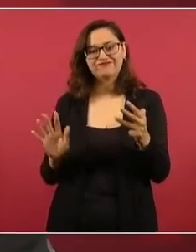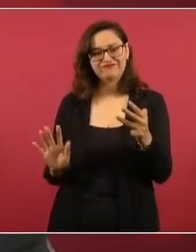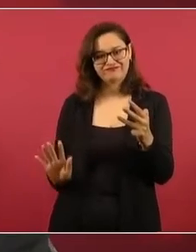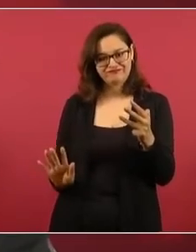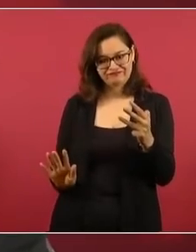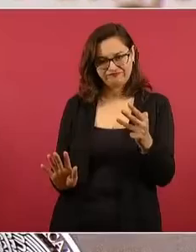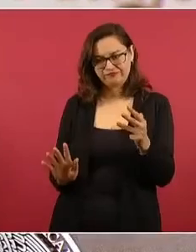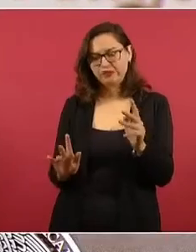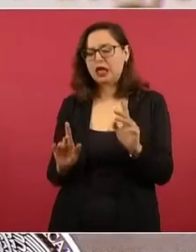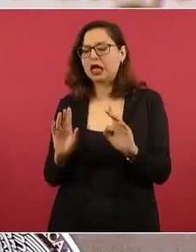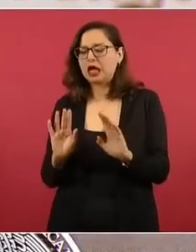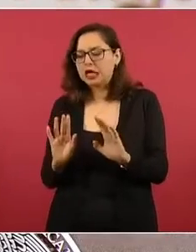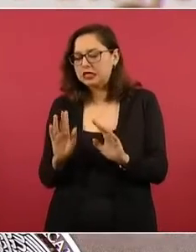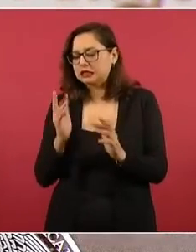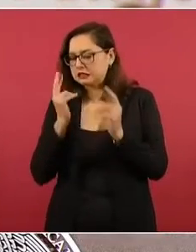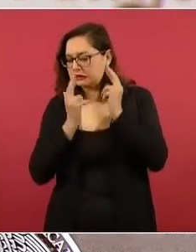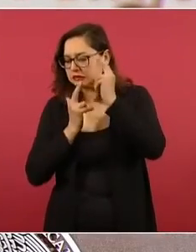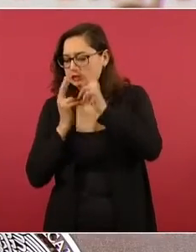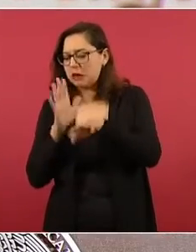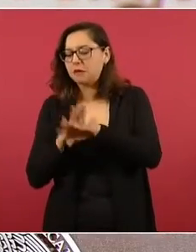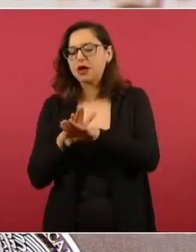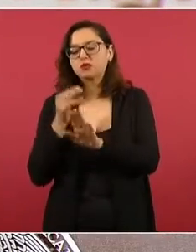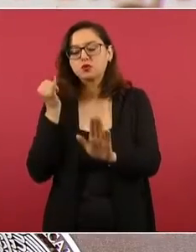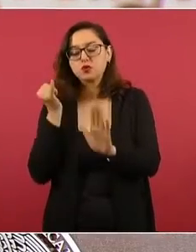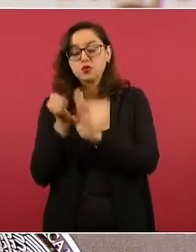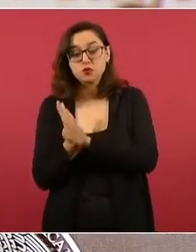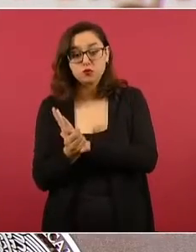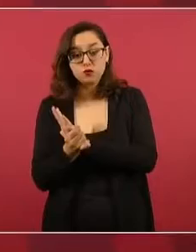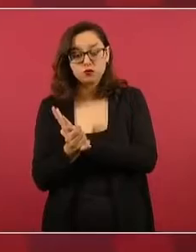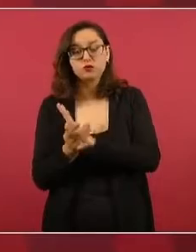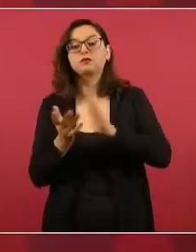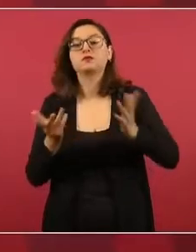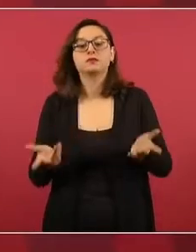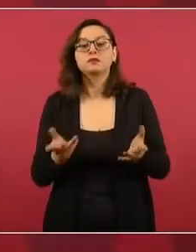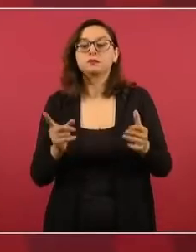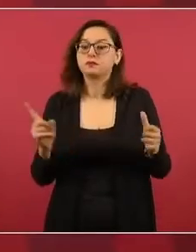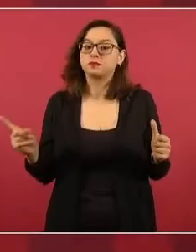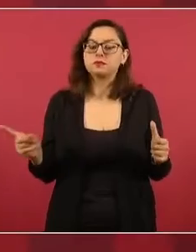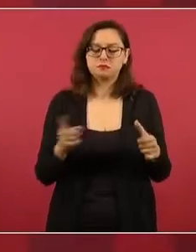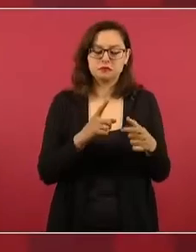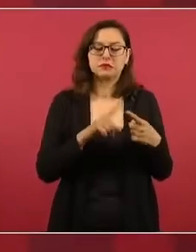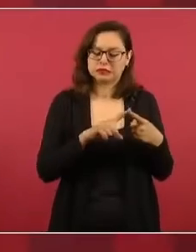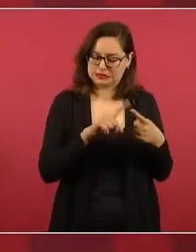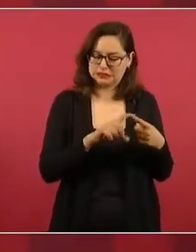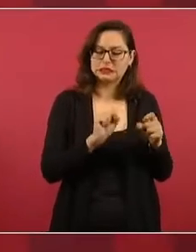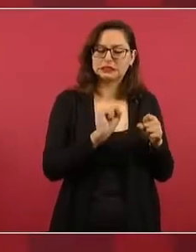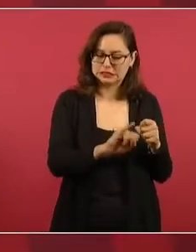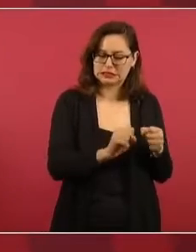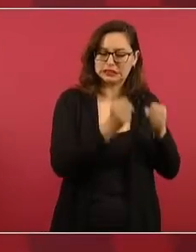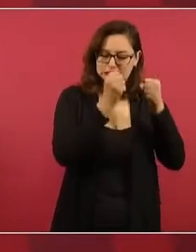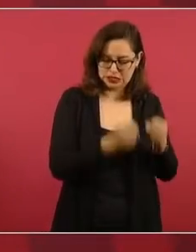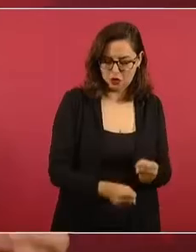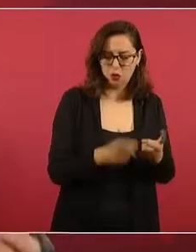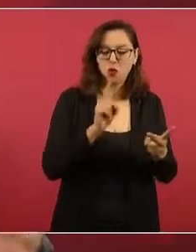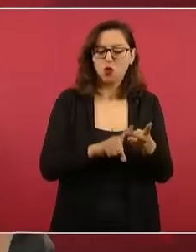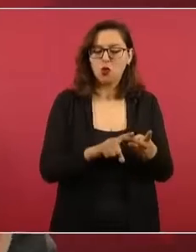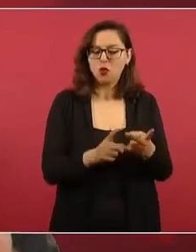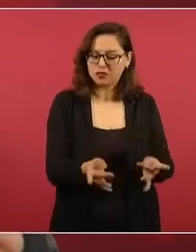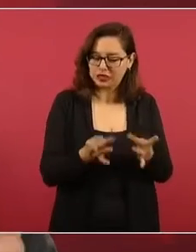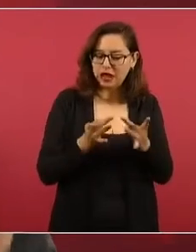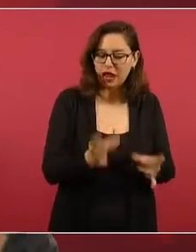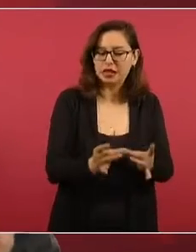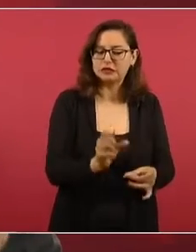la eficacia en la población pediátrica. Dejo muy en claro, la seguridad no tiene duda alguna, la calidad tampoco,